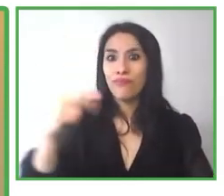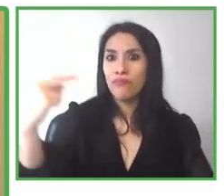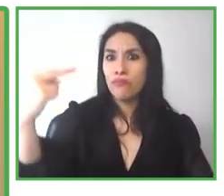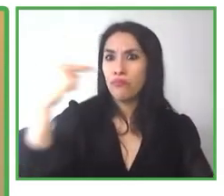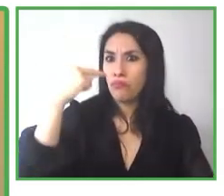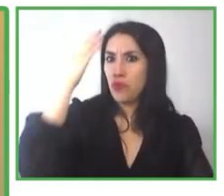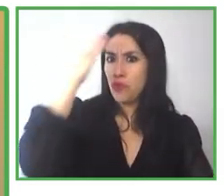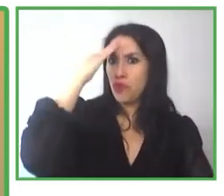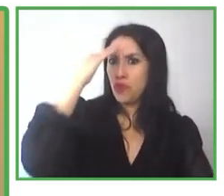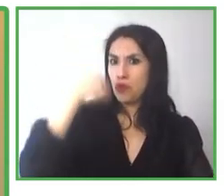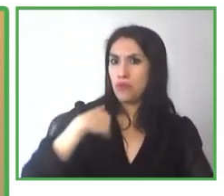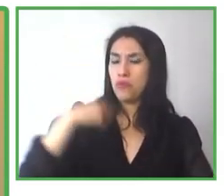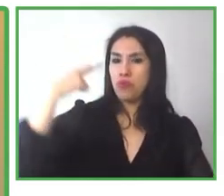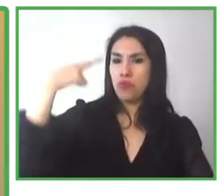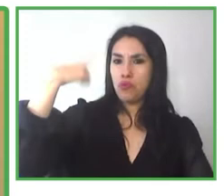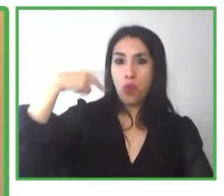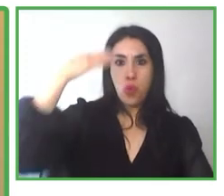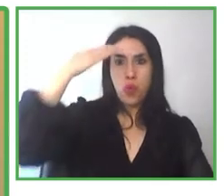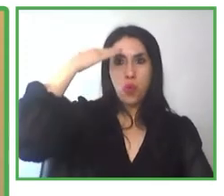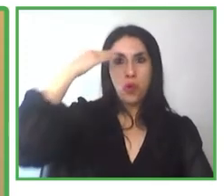mío no tenía idea de que yo era ciego.